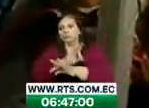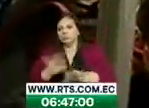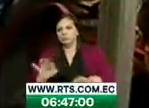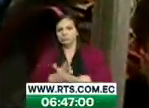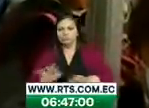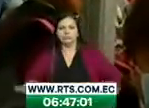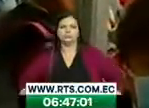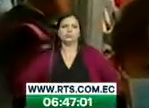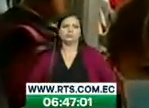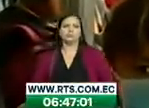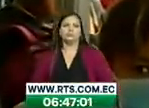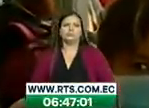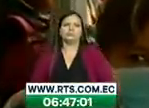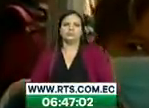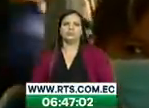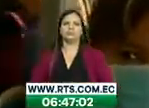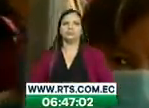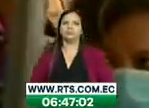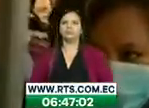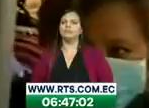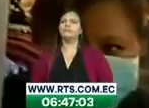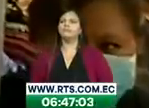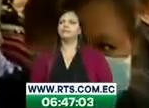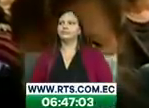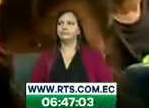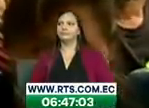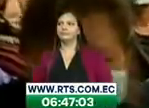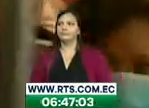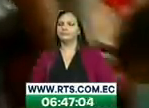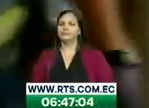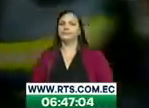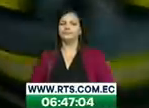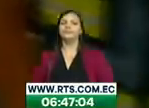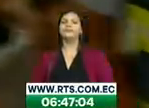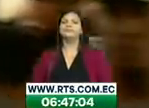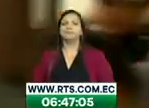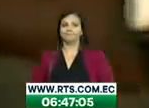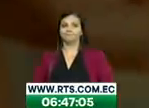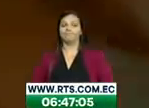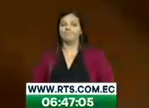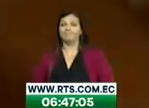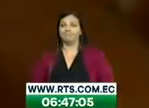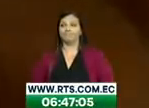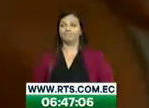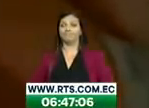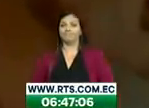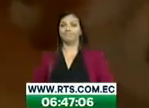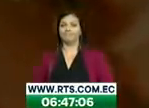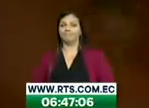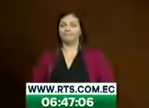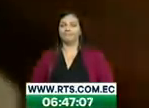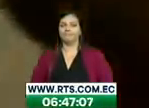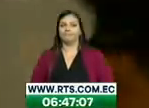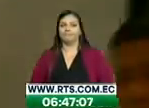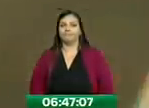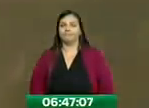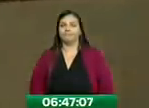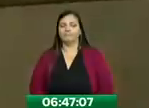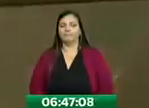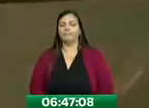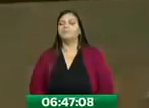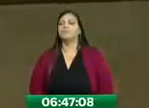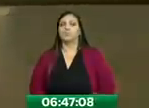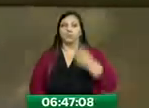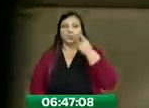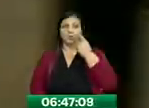Por ejemplo, en la Metrovía ya no pueden ir personas de pie para evitar aglomeración. Y vemos que acá en el bus sí